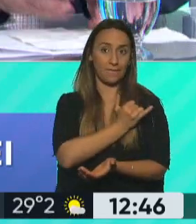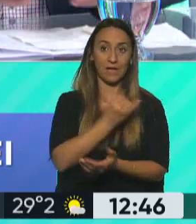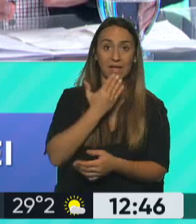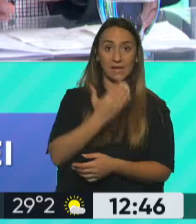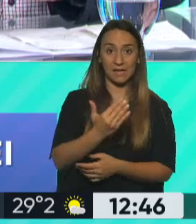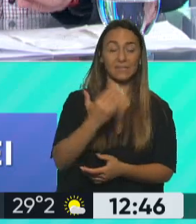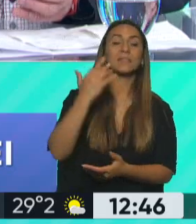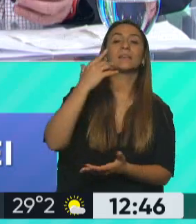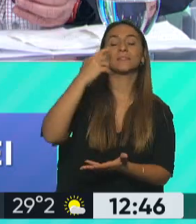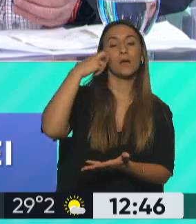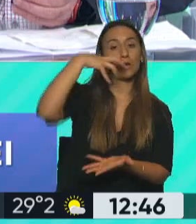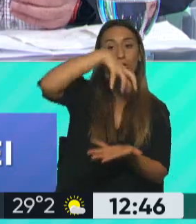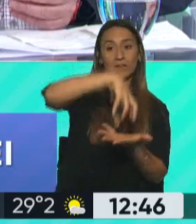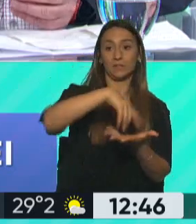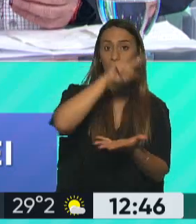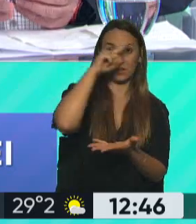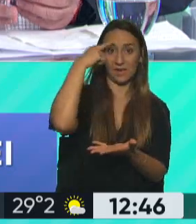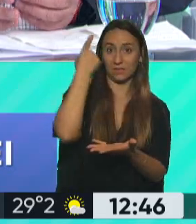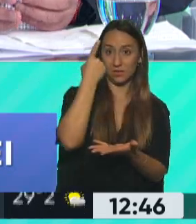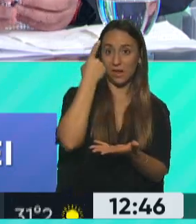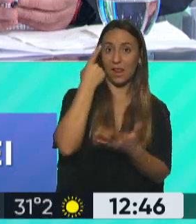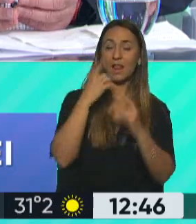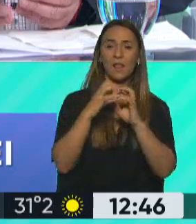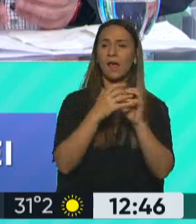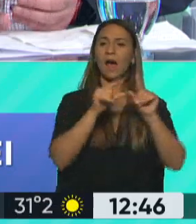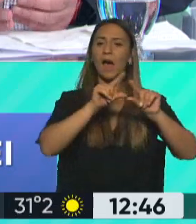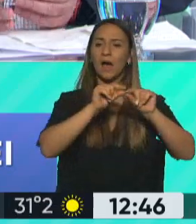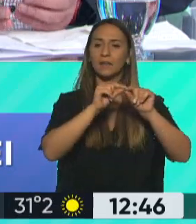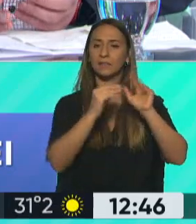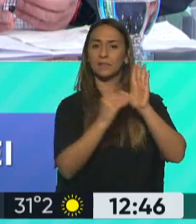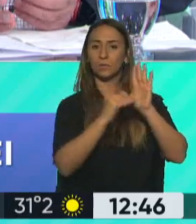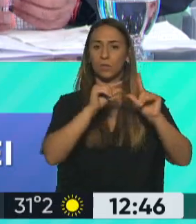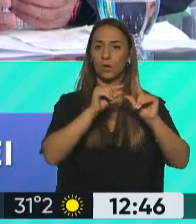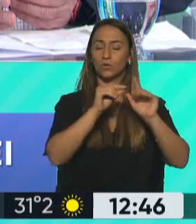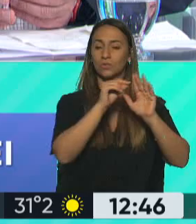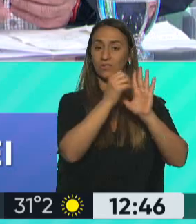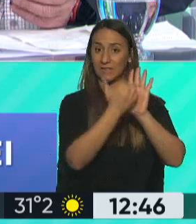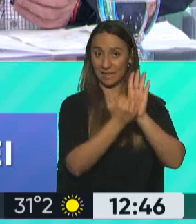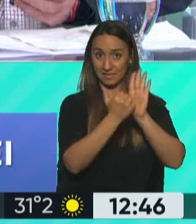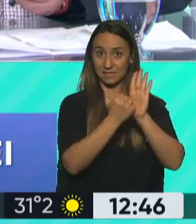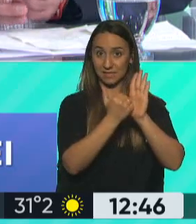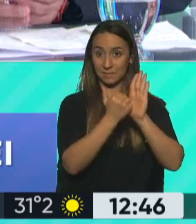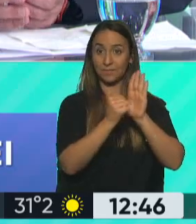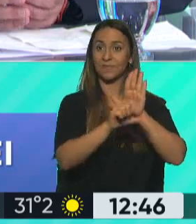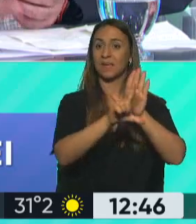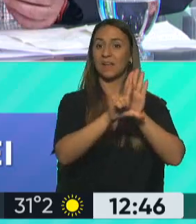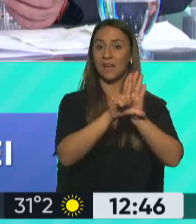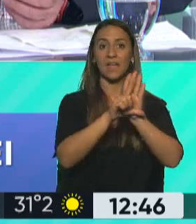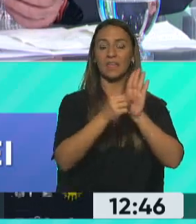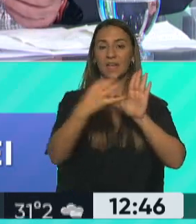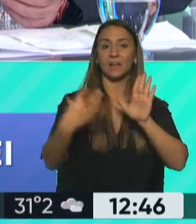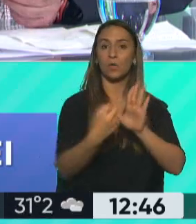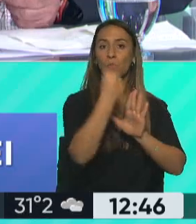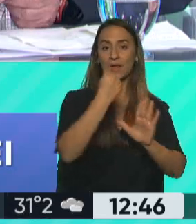Congreso Nacional. Es más, hay un artículo que tiene, el artículo 6, que tiene la ley de reestatización de YPF,